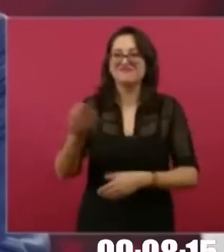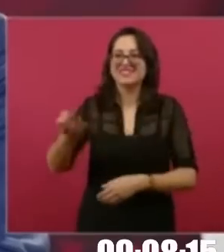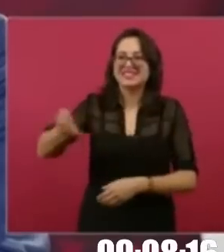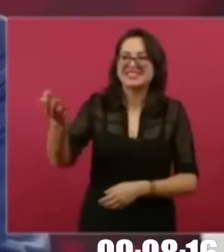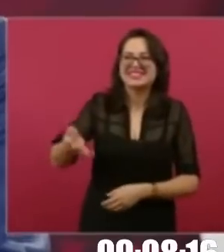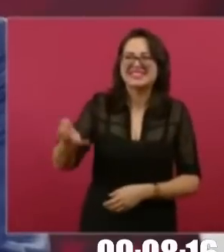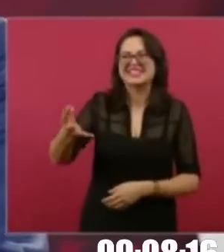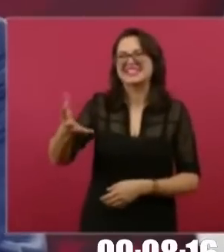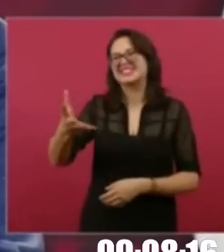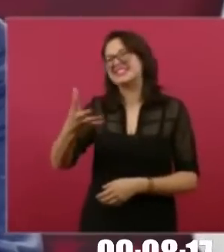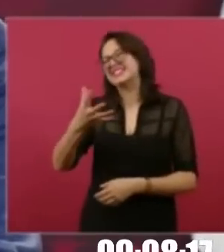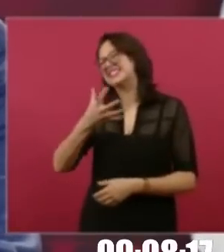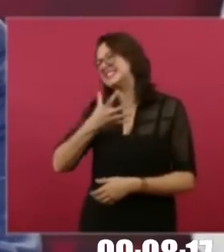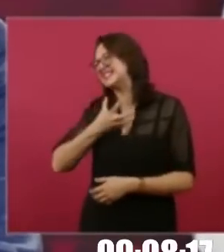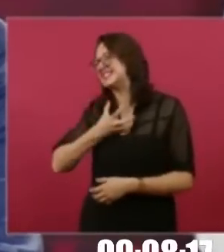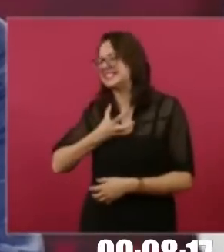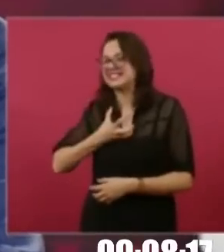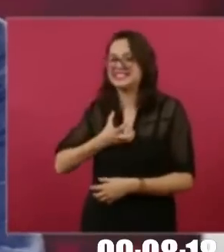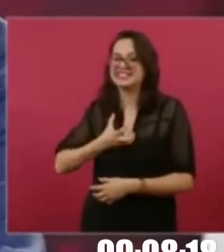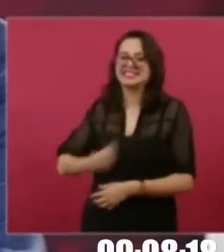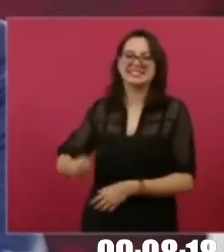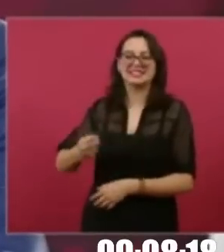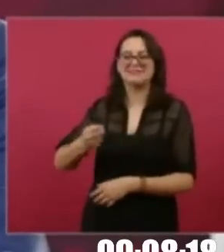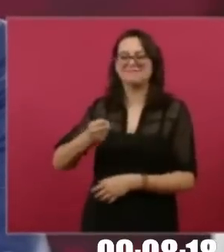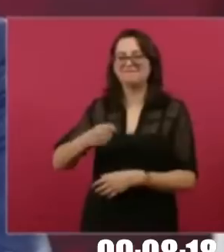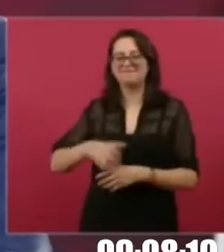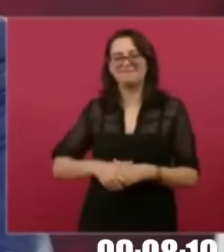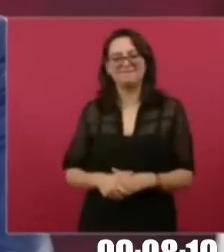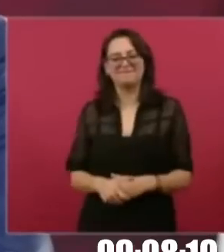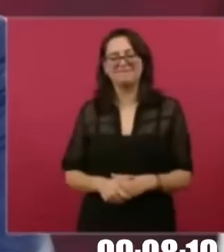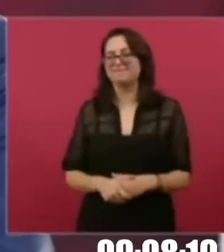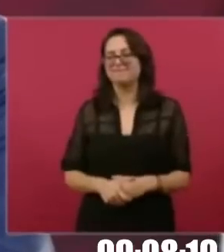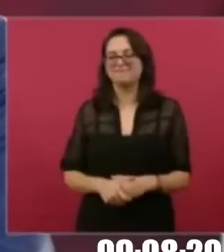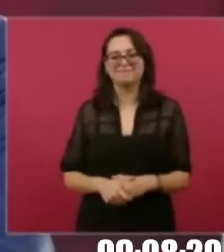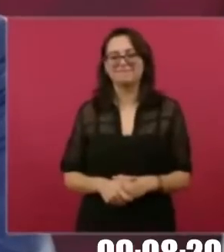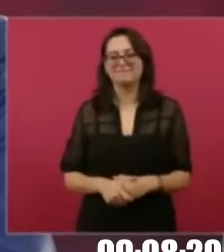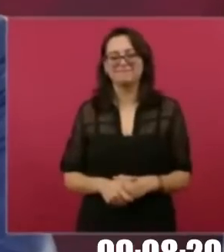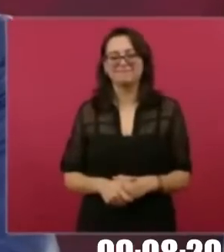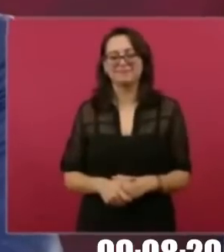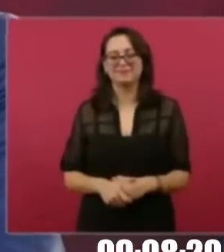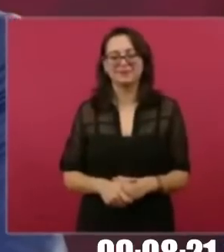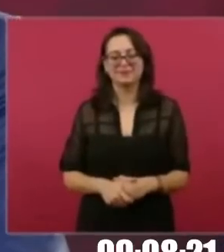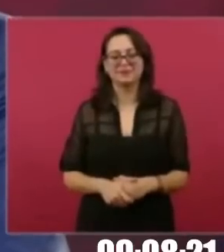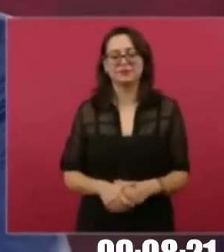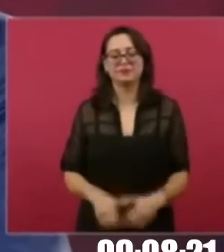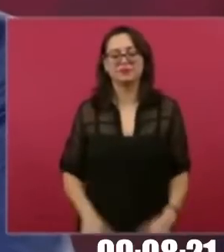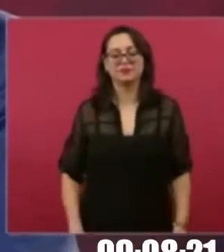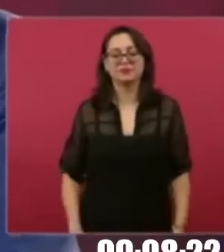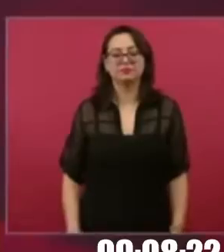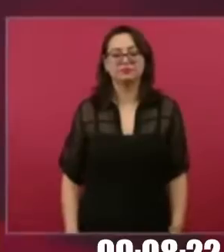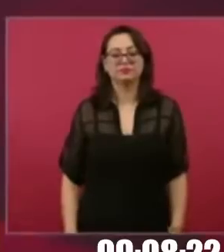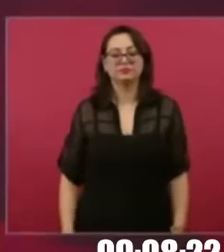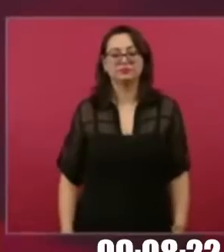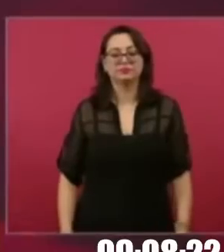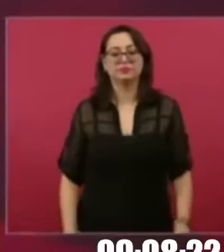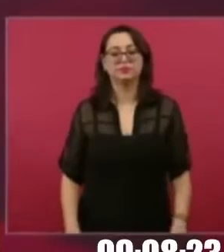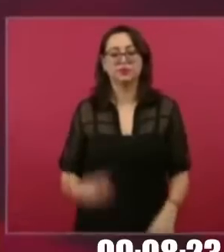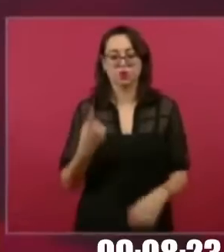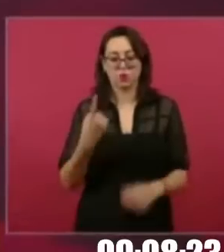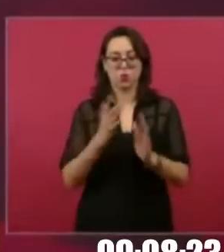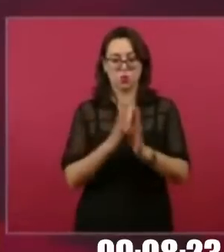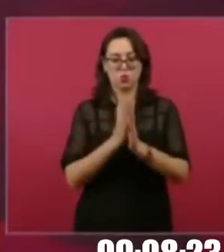estudiamos un libro que tenía que ver con